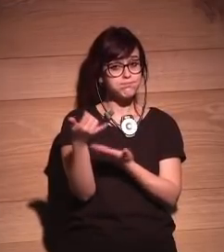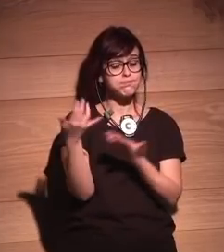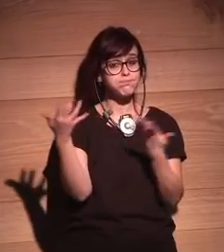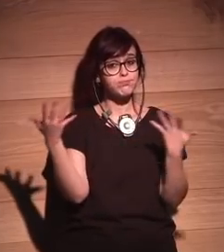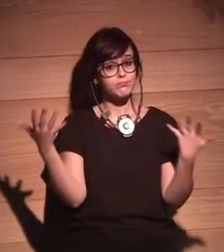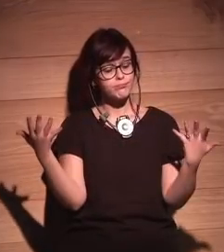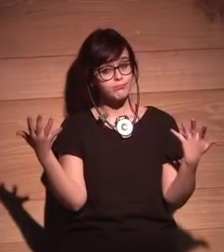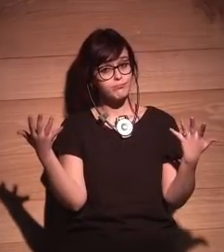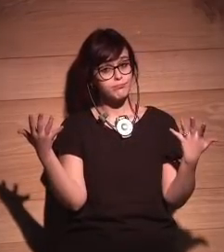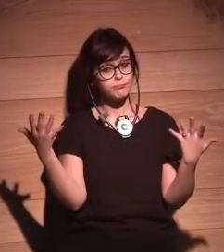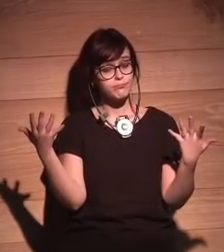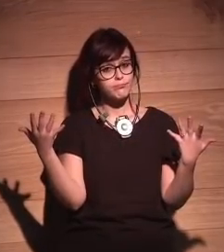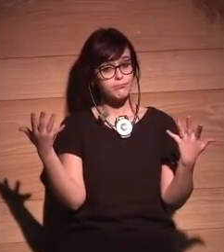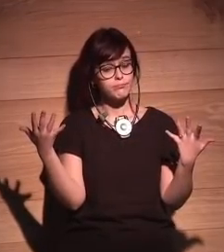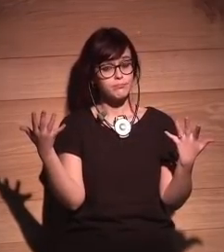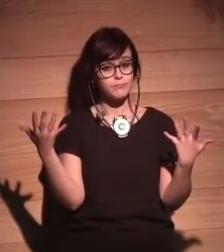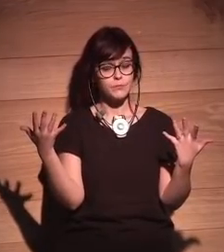con